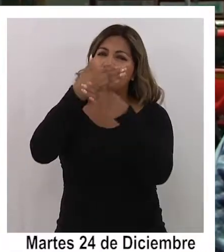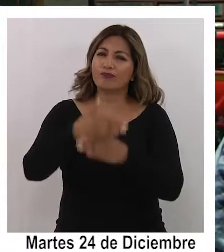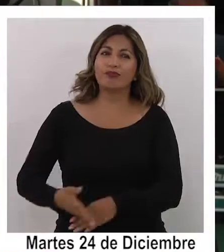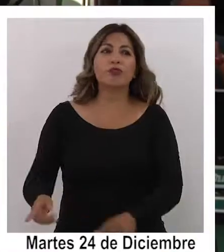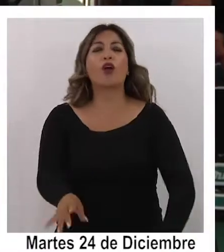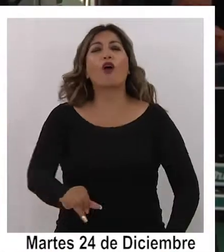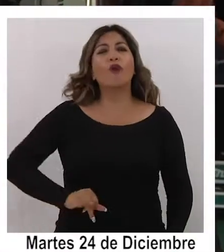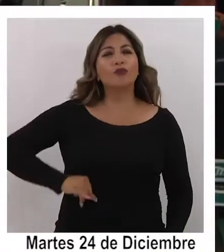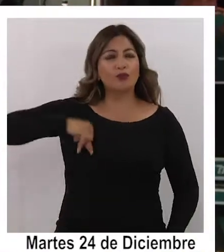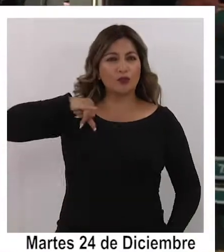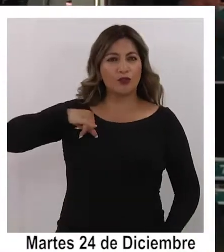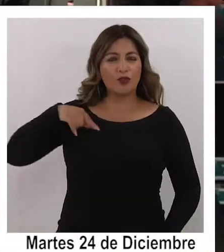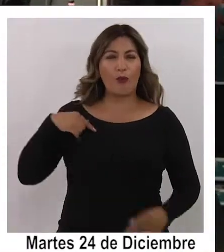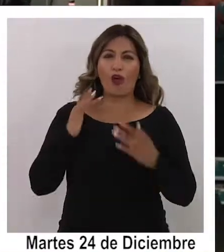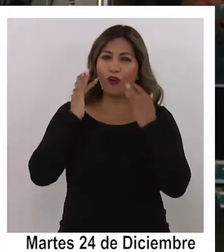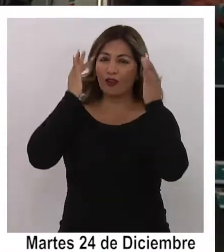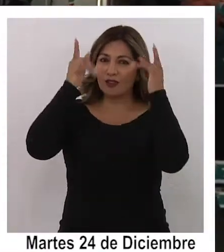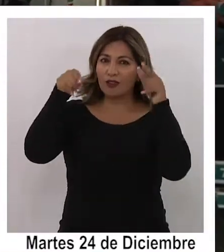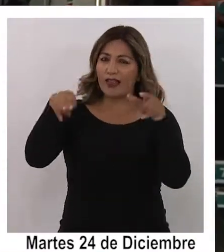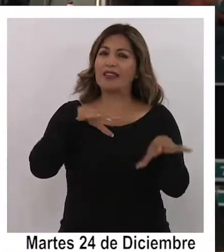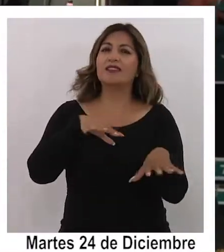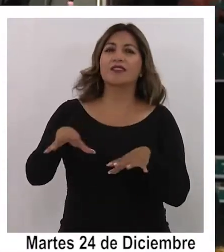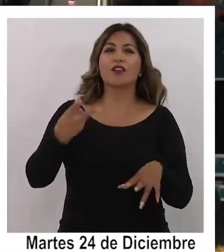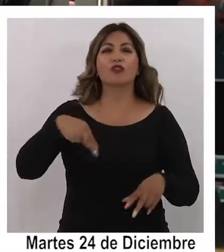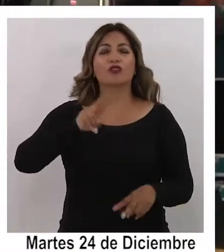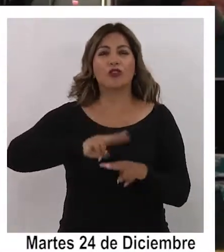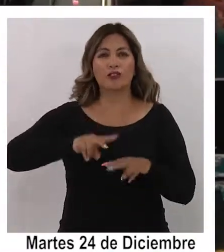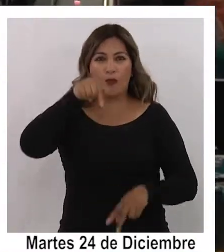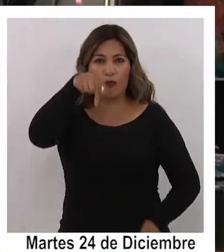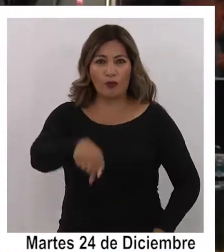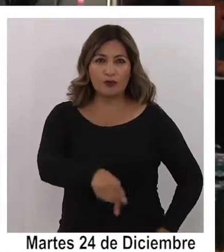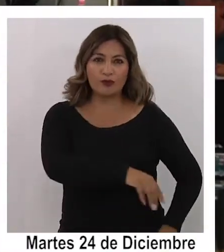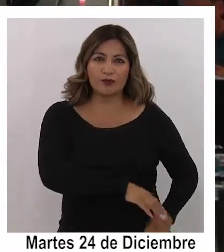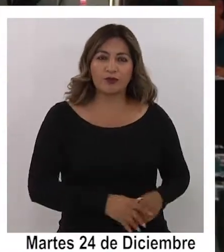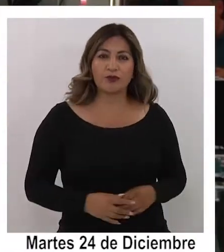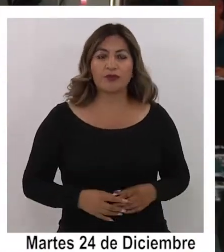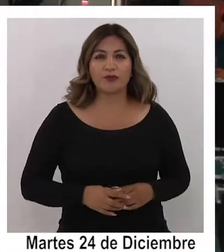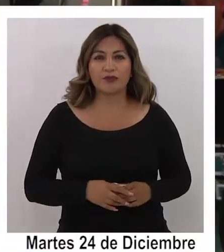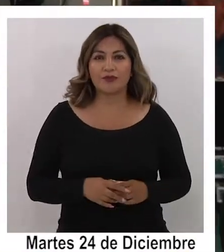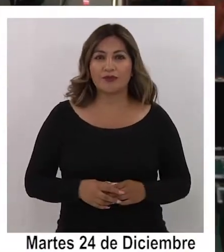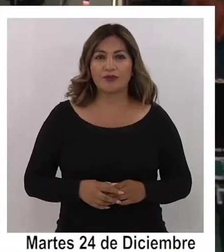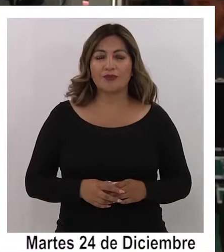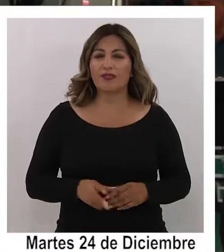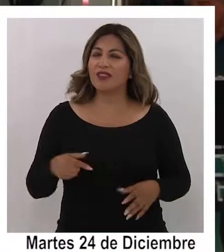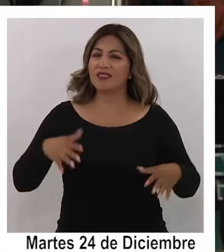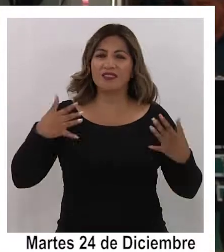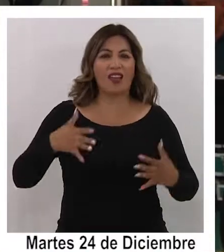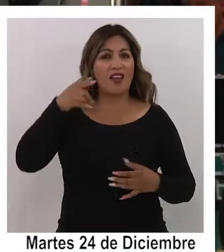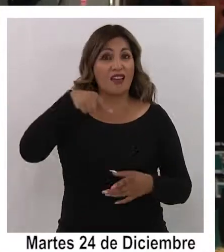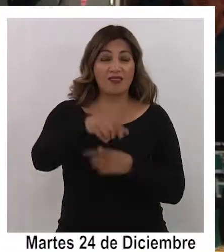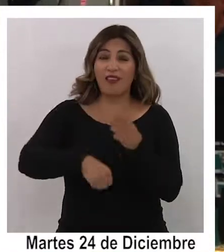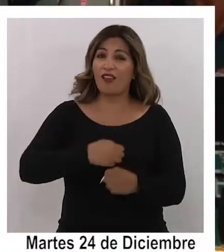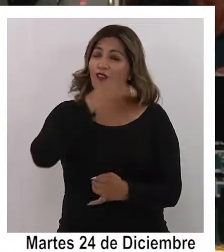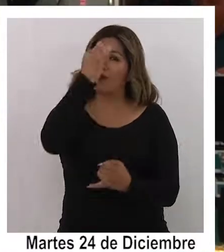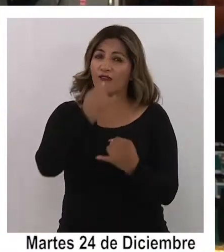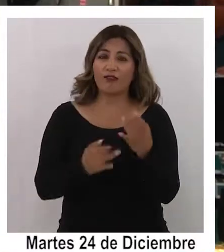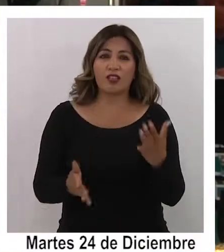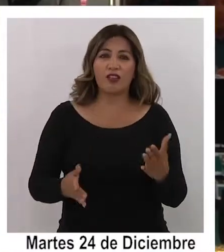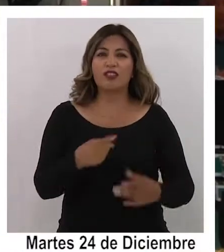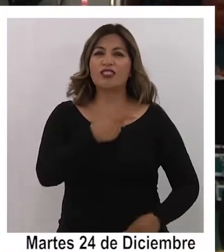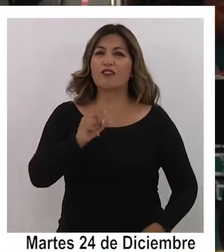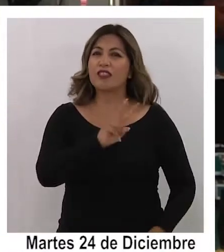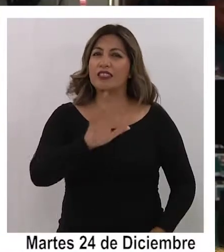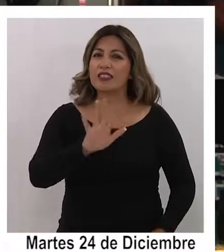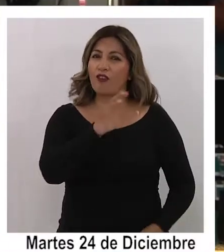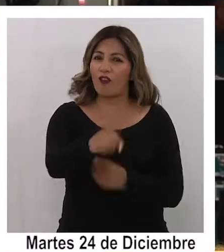años. Estoy orgulloso, súper contento por el evento que se está haciendo hoy día, un poco que culmina el año